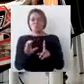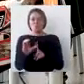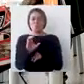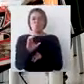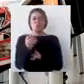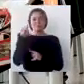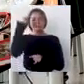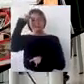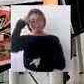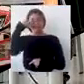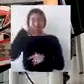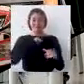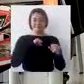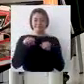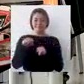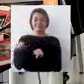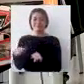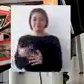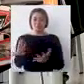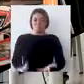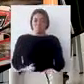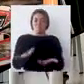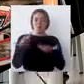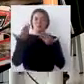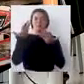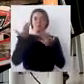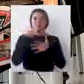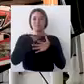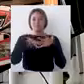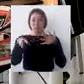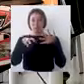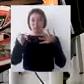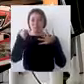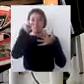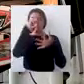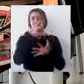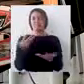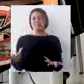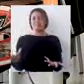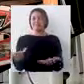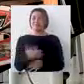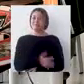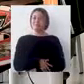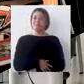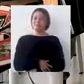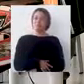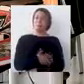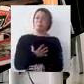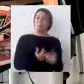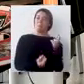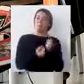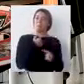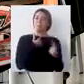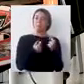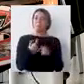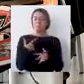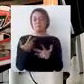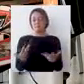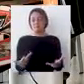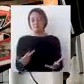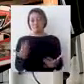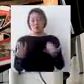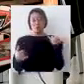personalidad, motivación, alineamiento, cuál es su estatus. Le empieza a hacer unas preguntas que un jugador tendría